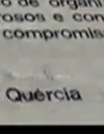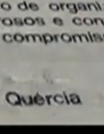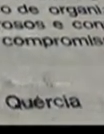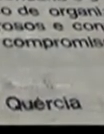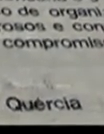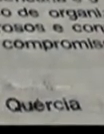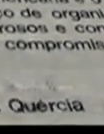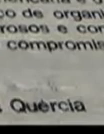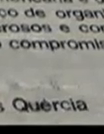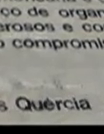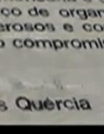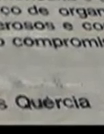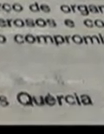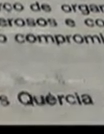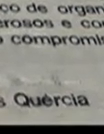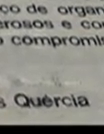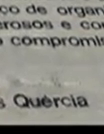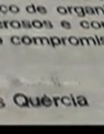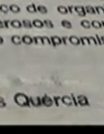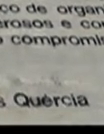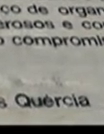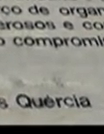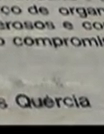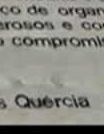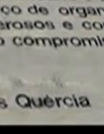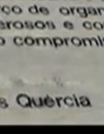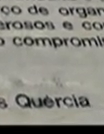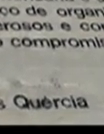El sentimiento de la unidad latinoamericana